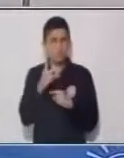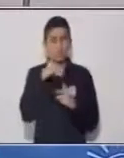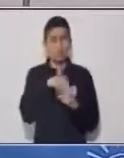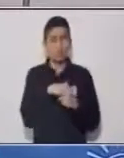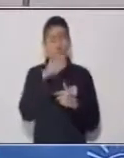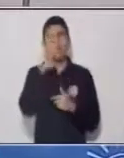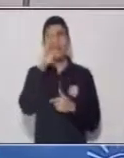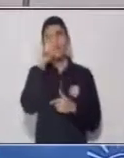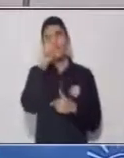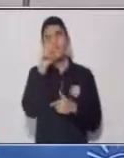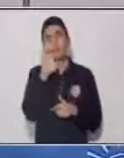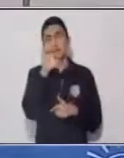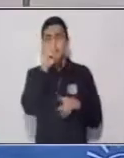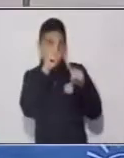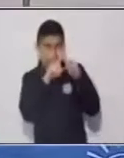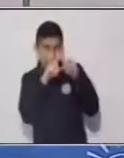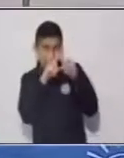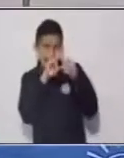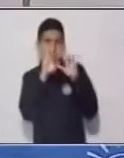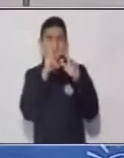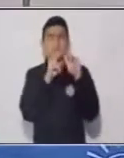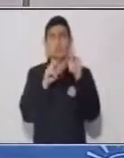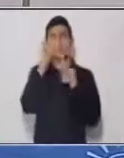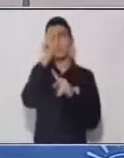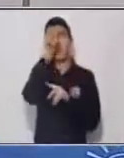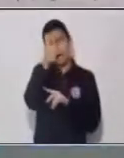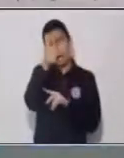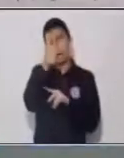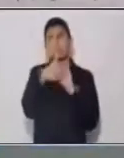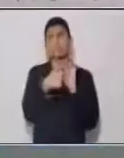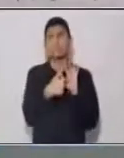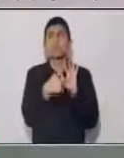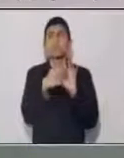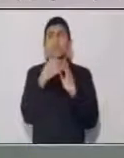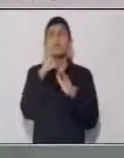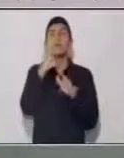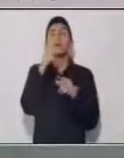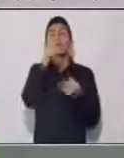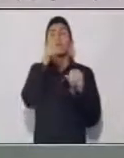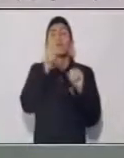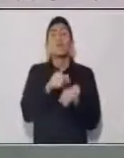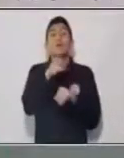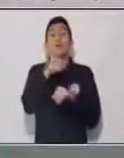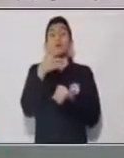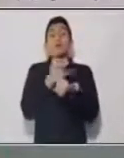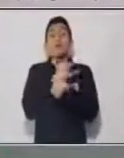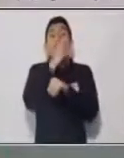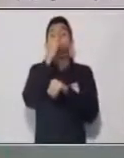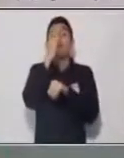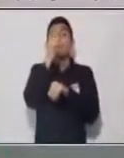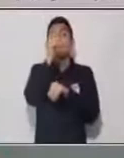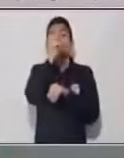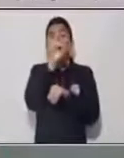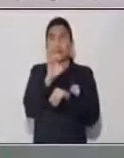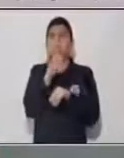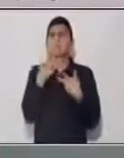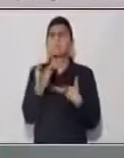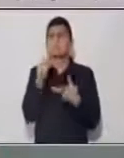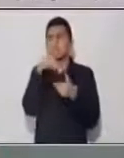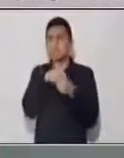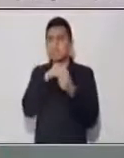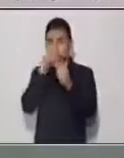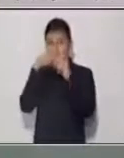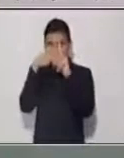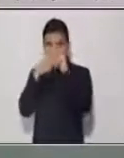la base x elevada a la potencia a, vamos a copiar la base y a la potencia le vamos a